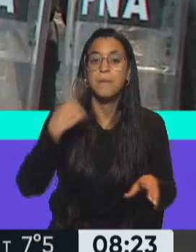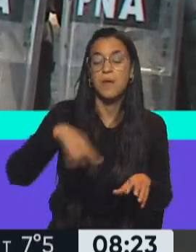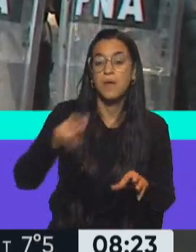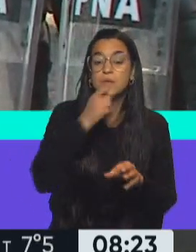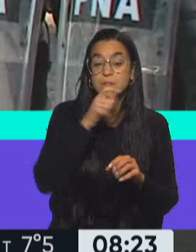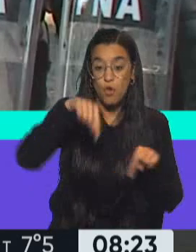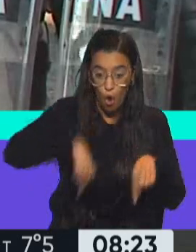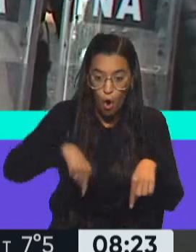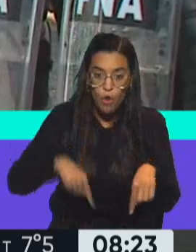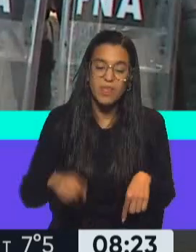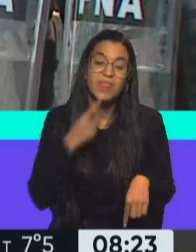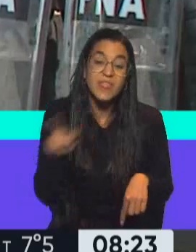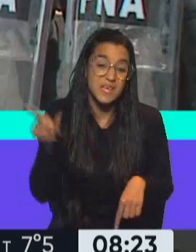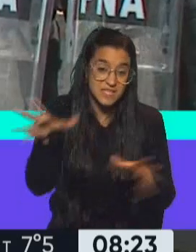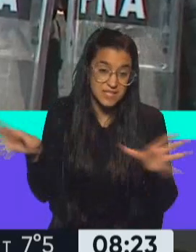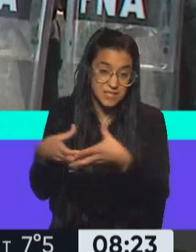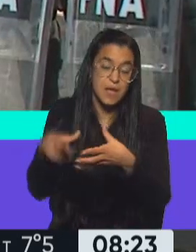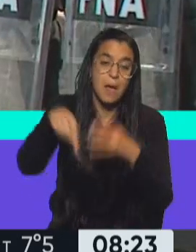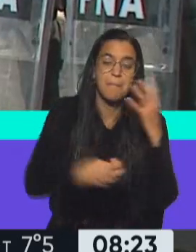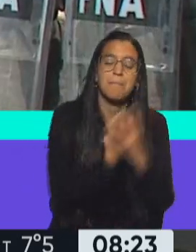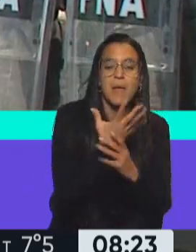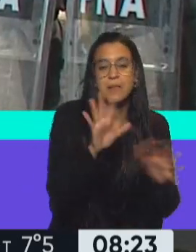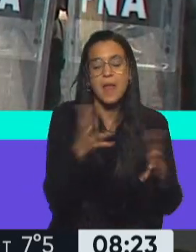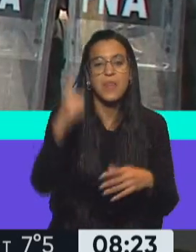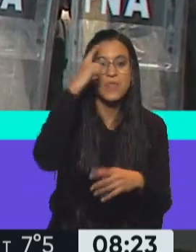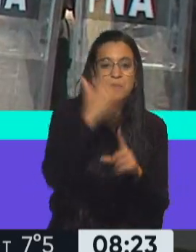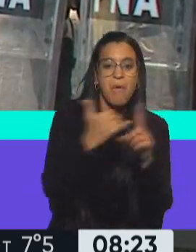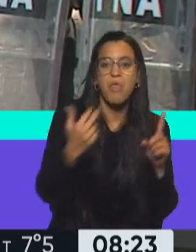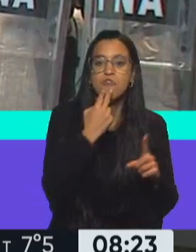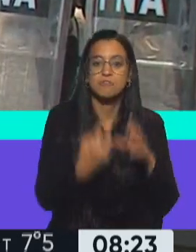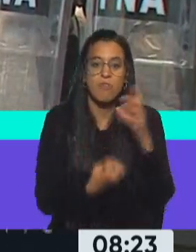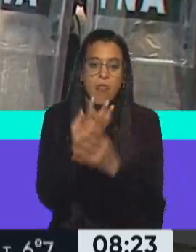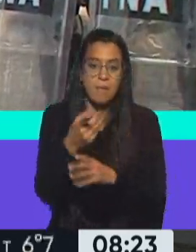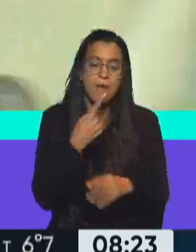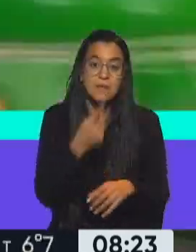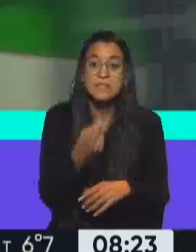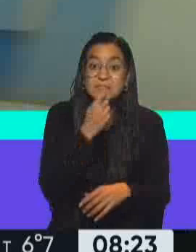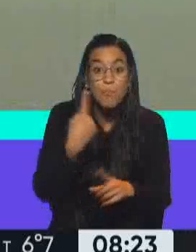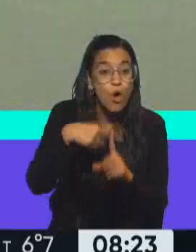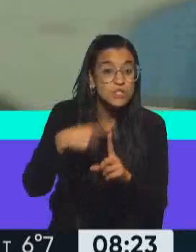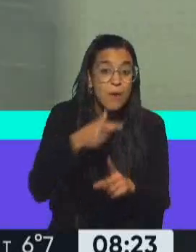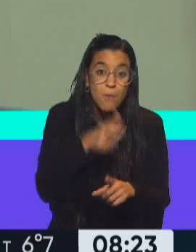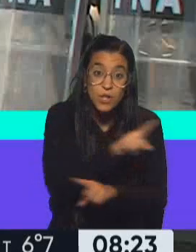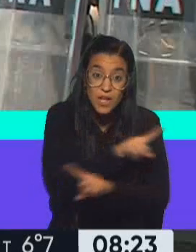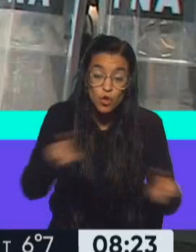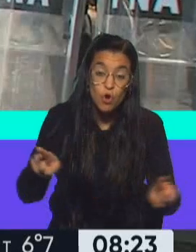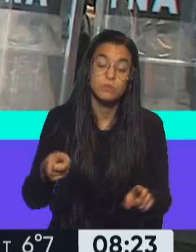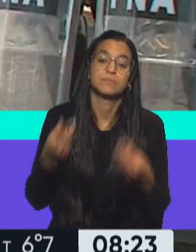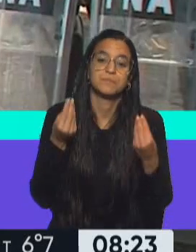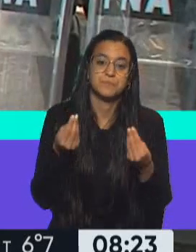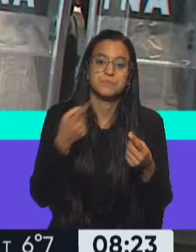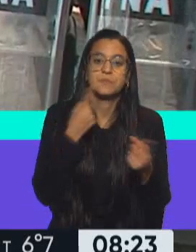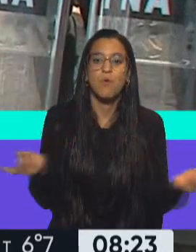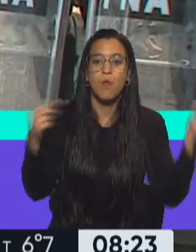respuesta el día de hoy, dicen ellos, a partir de la media mañana, se cree 10 y media, 11 de la mañana, no es positiva para lo que ellos están anhelando, que es